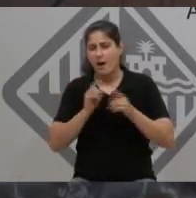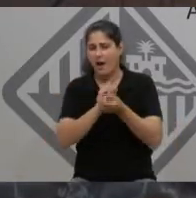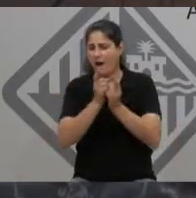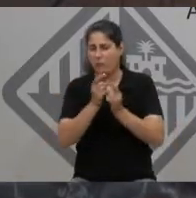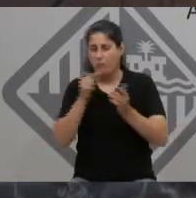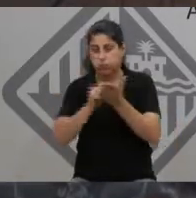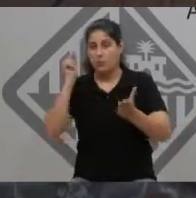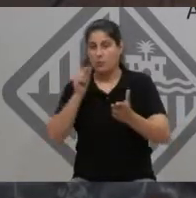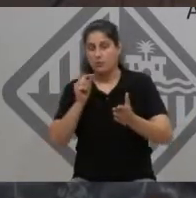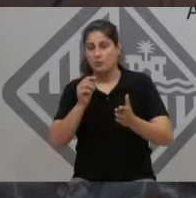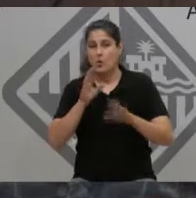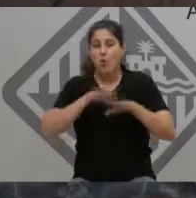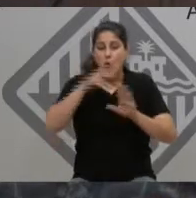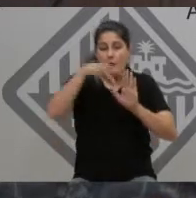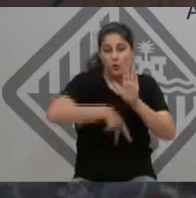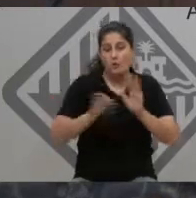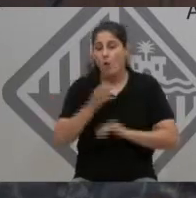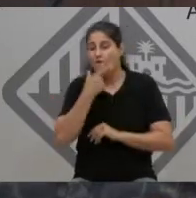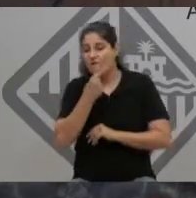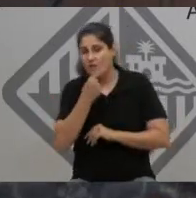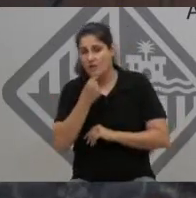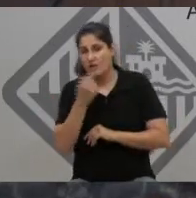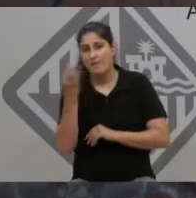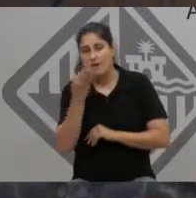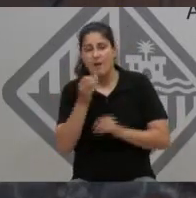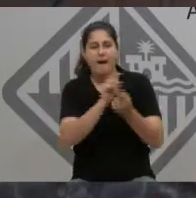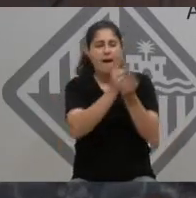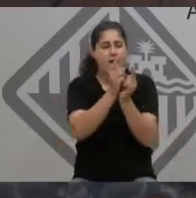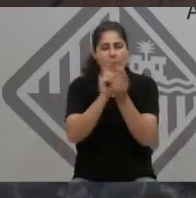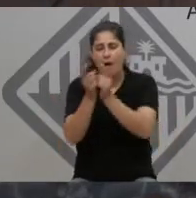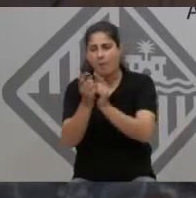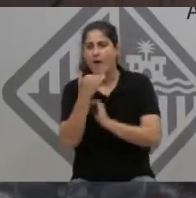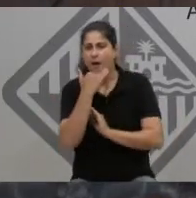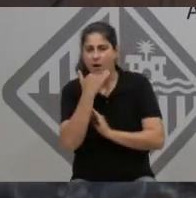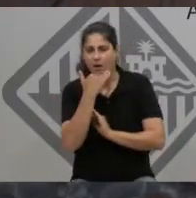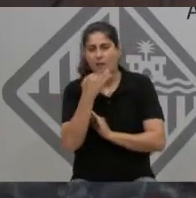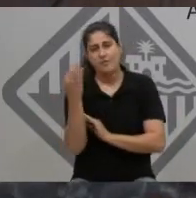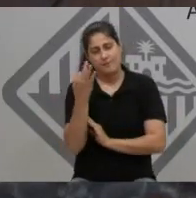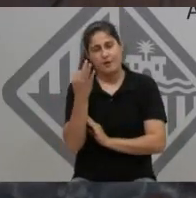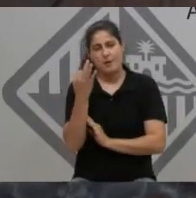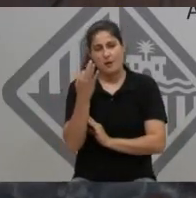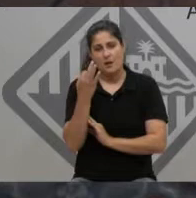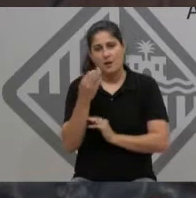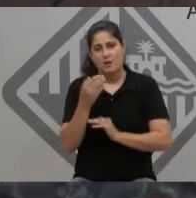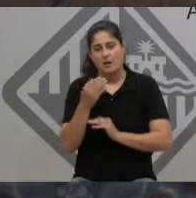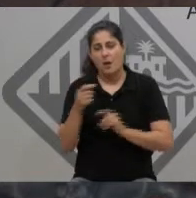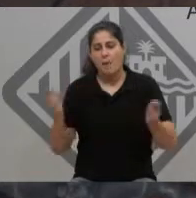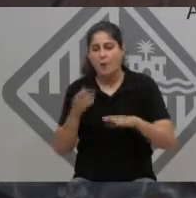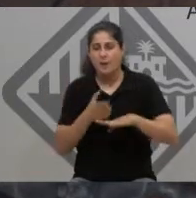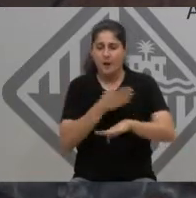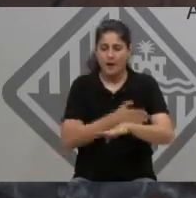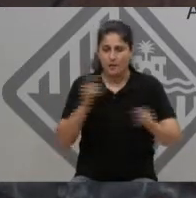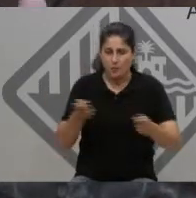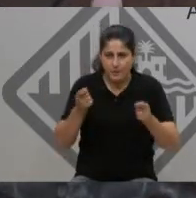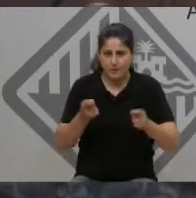por normativa o por facilidad se considera que se deben cambiar estos mecanismos, entendemos que se tiene que hacer, pues, una campaña de publicidad previa